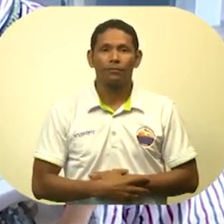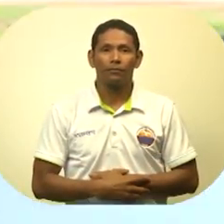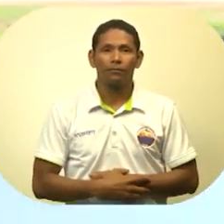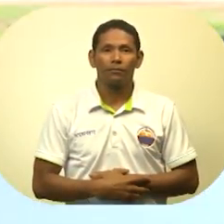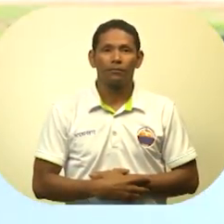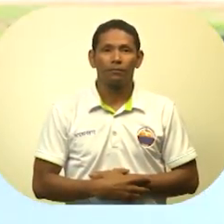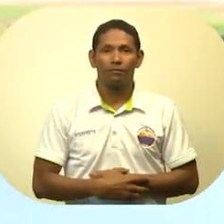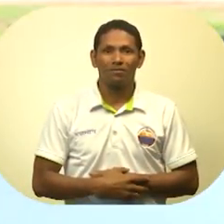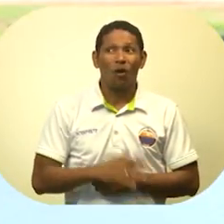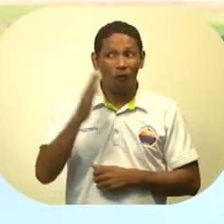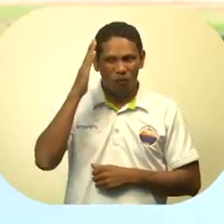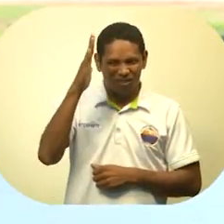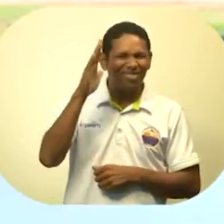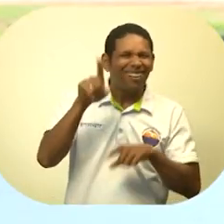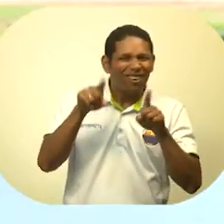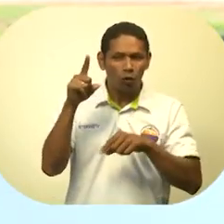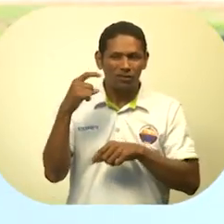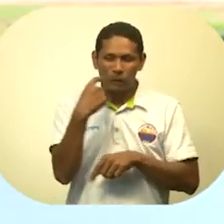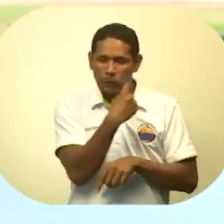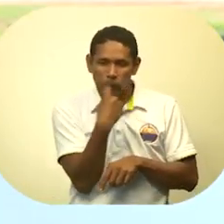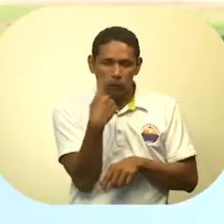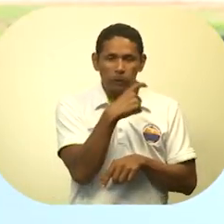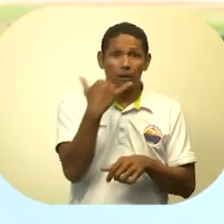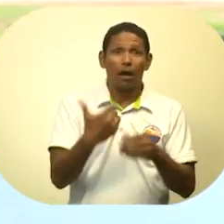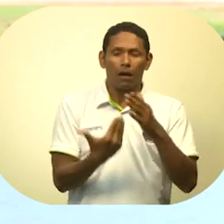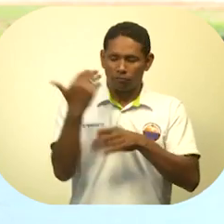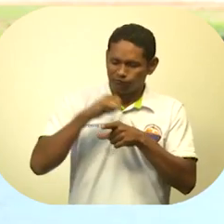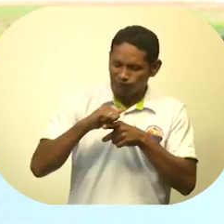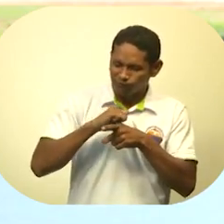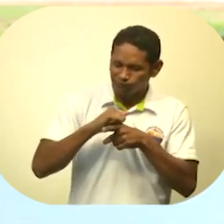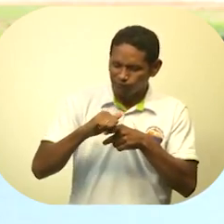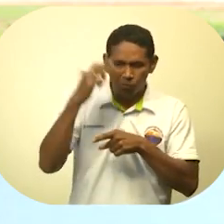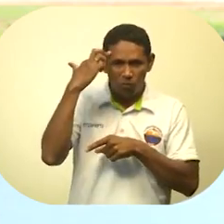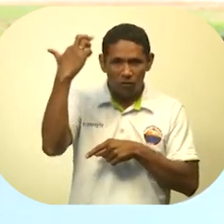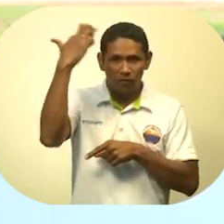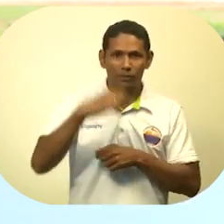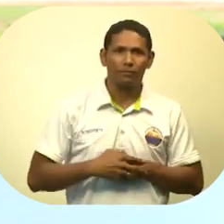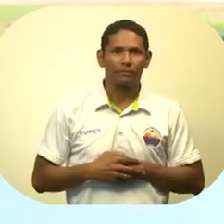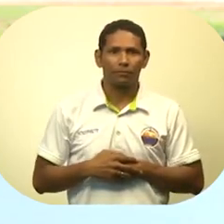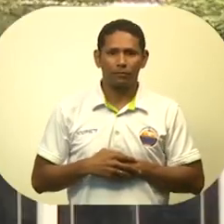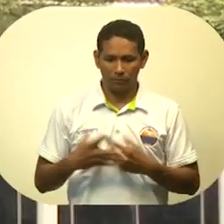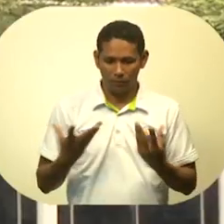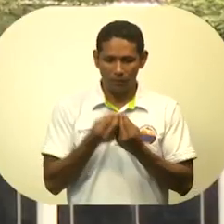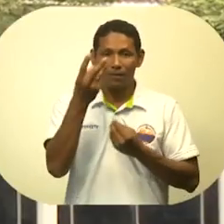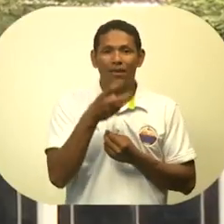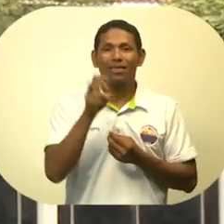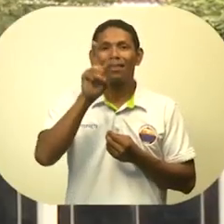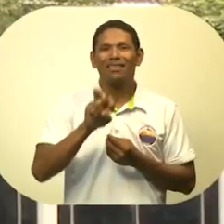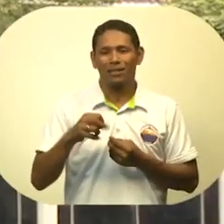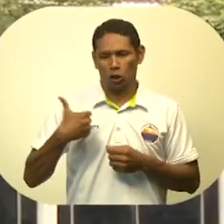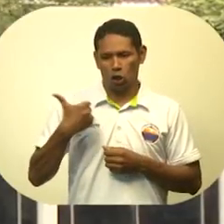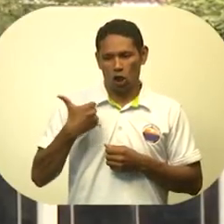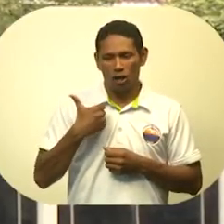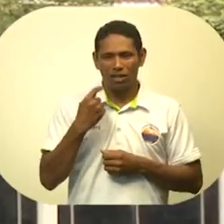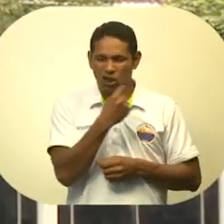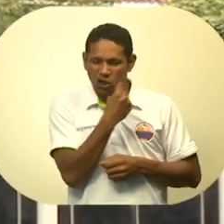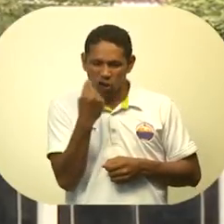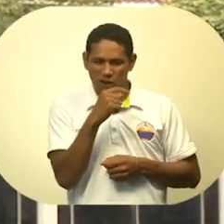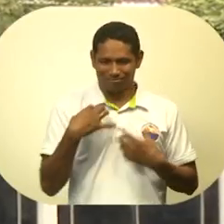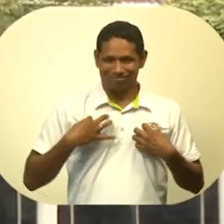realmente. Futuros odontólogos de la Alma Mater emprenden a realizar sus prácticas profesionales. Un grupo de 17